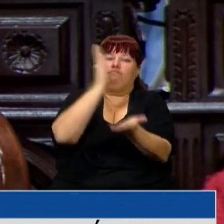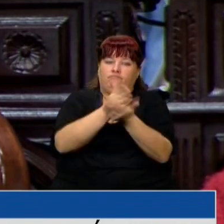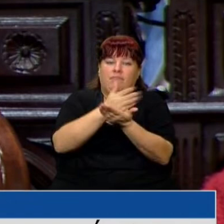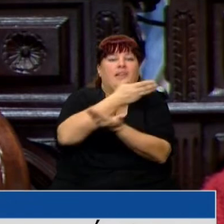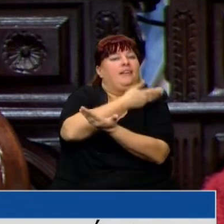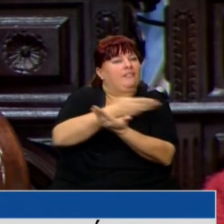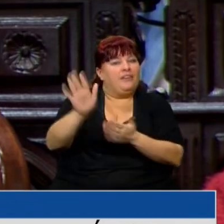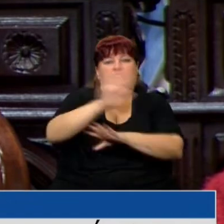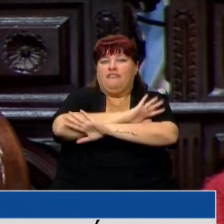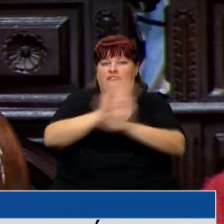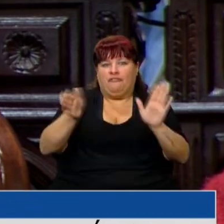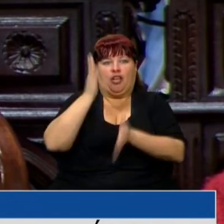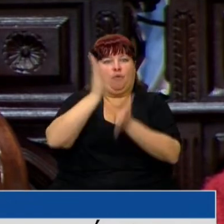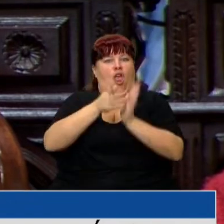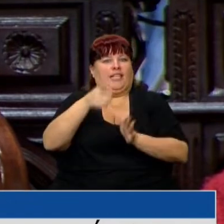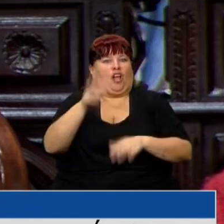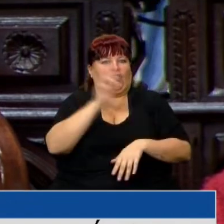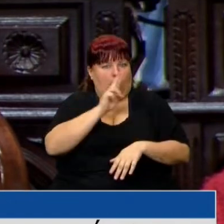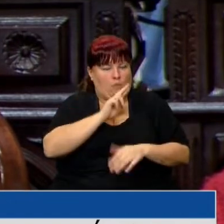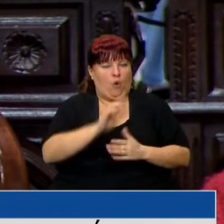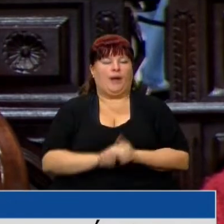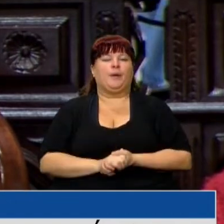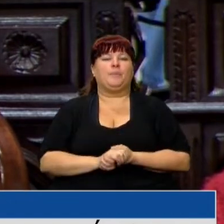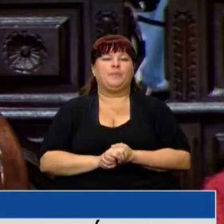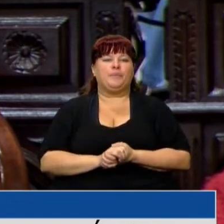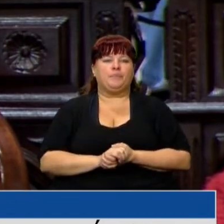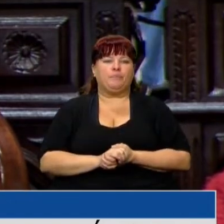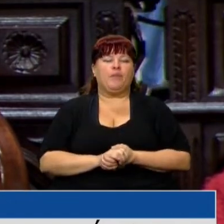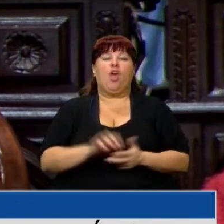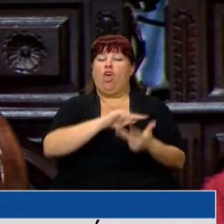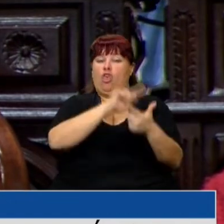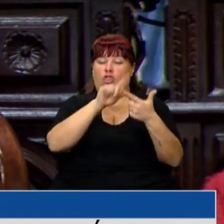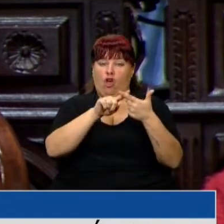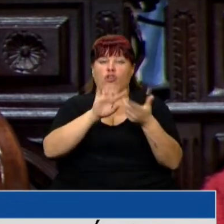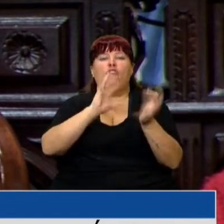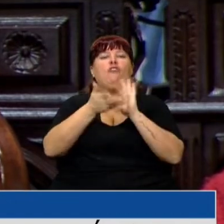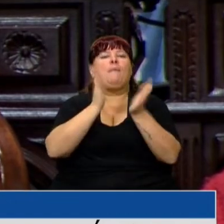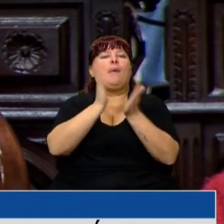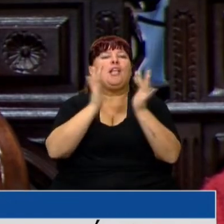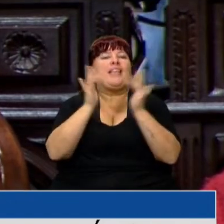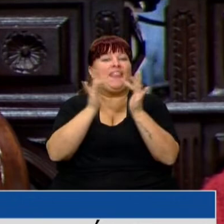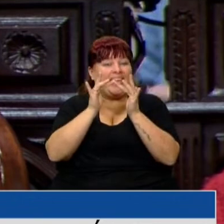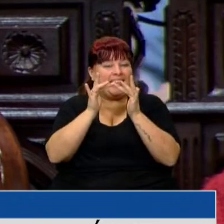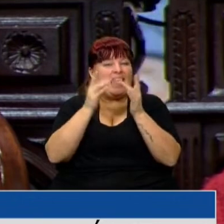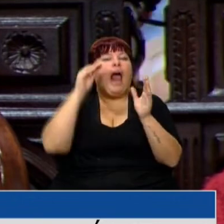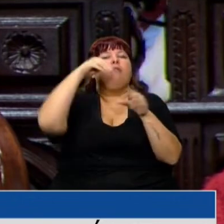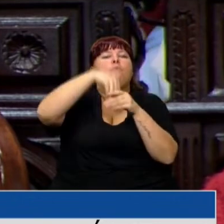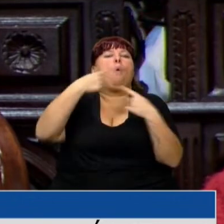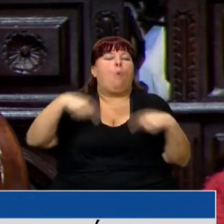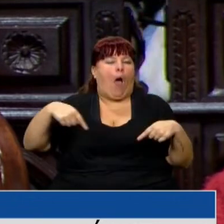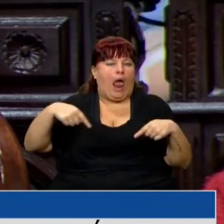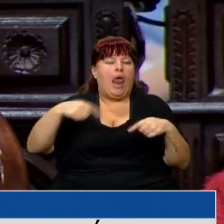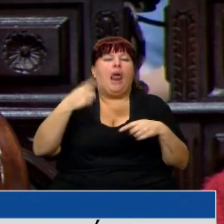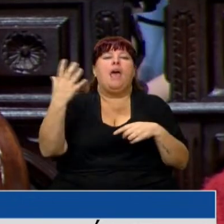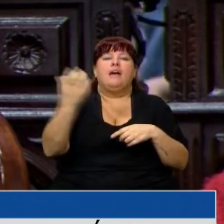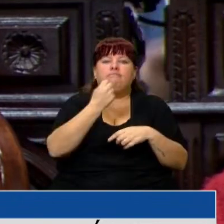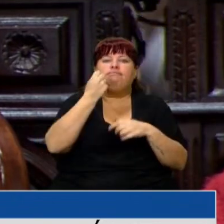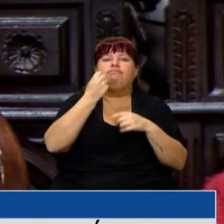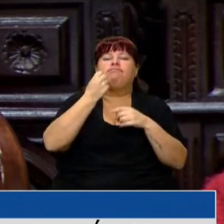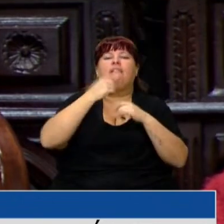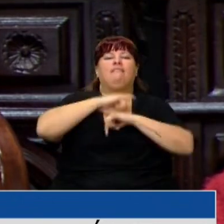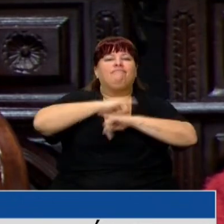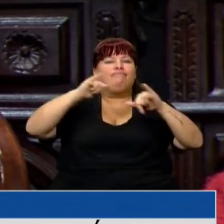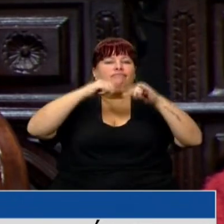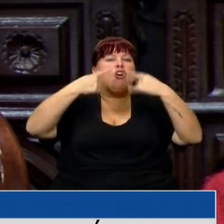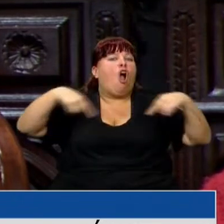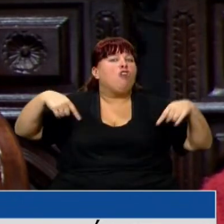y erradicar la violencia contra las mujeres. 2. Formas de la violencia digital que incluimos: obtención y difusión no